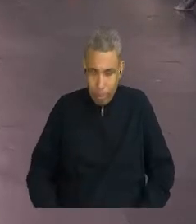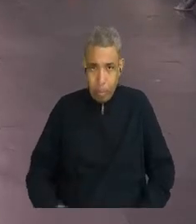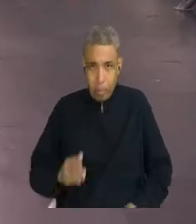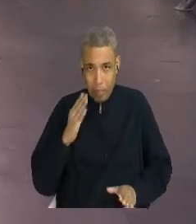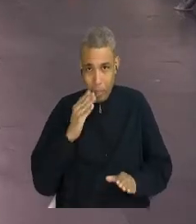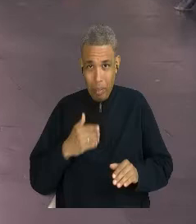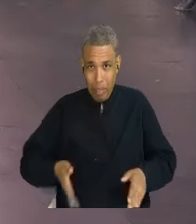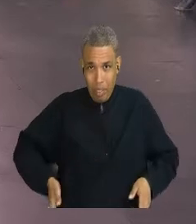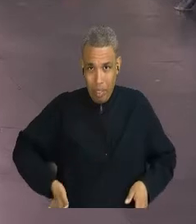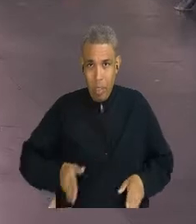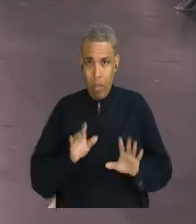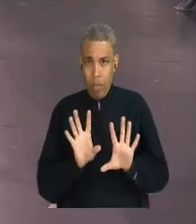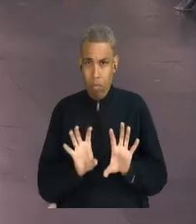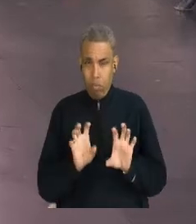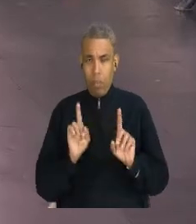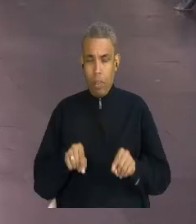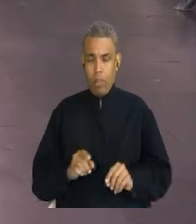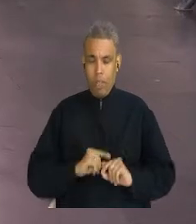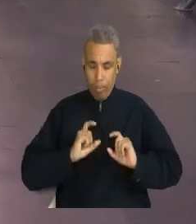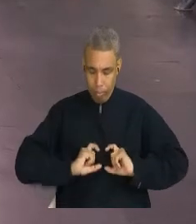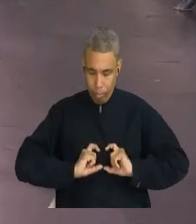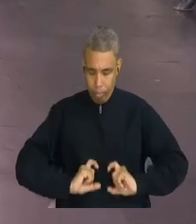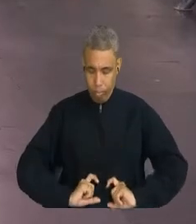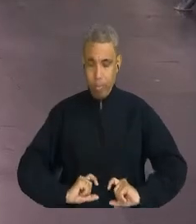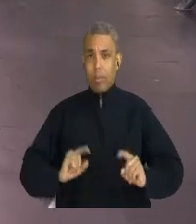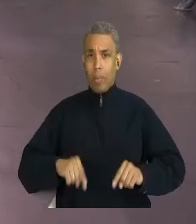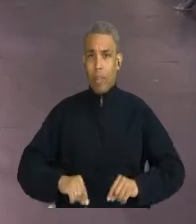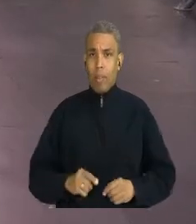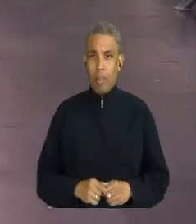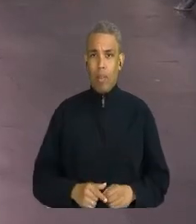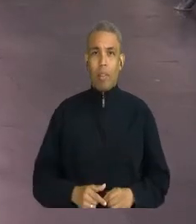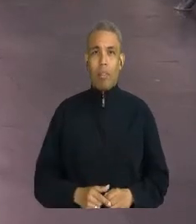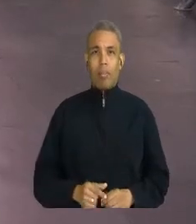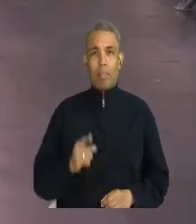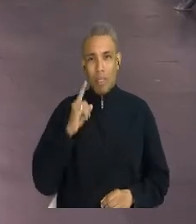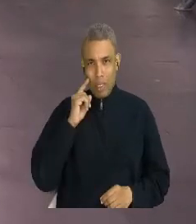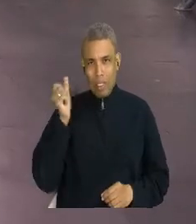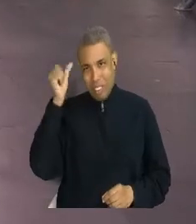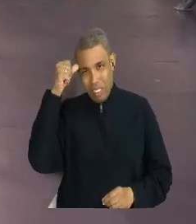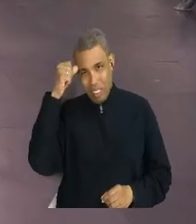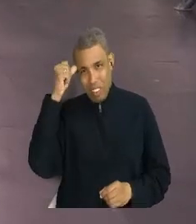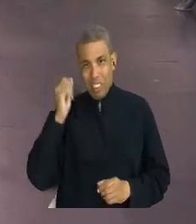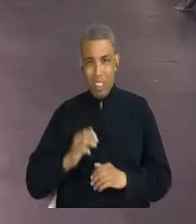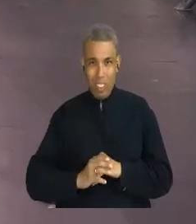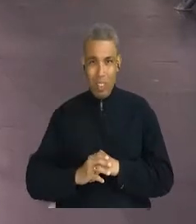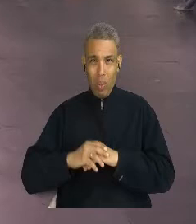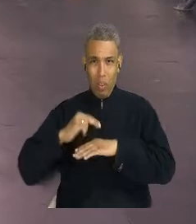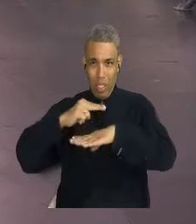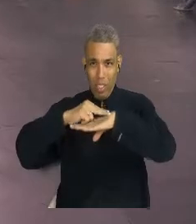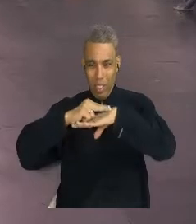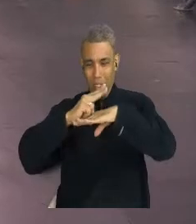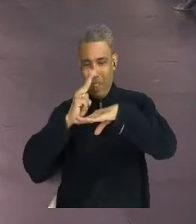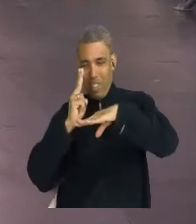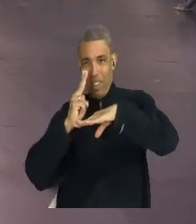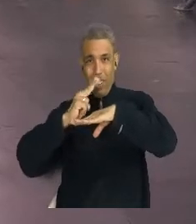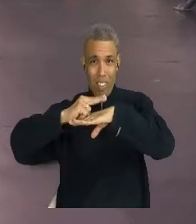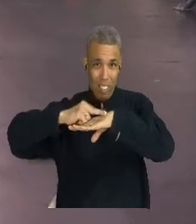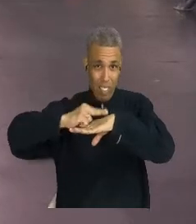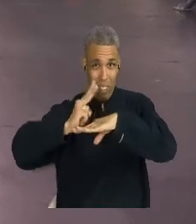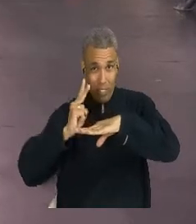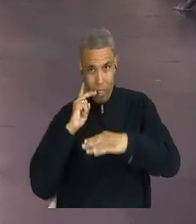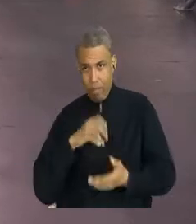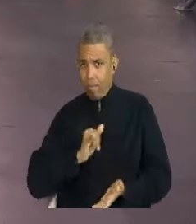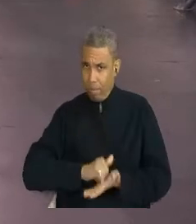trabito de core que fueron las abdominales, subiendo y bajando las dos piernas, y lo complementamos con una resistencia de 15